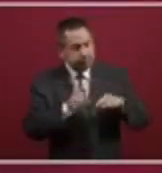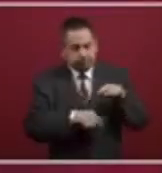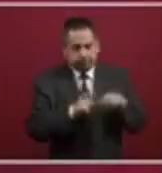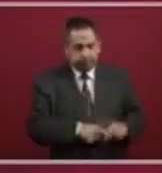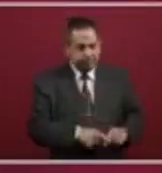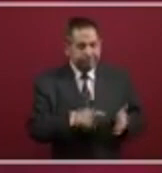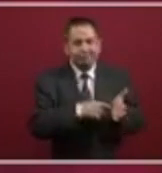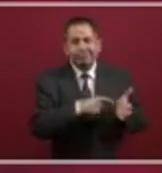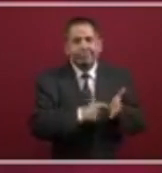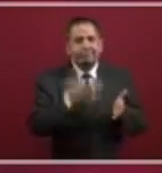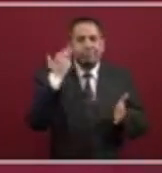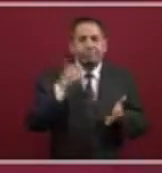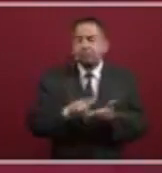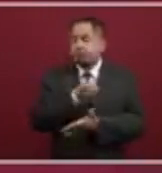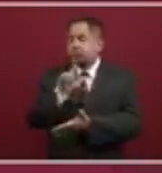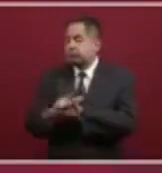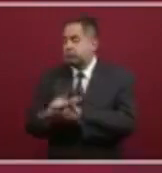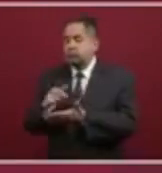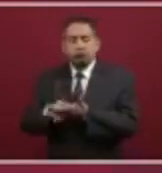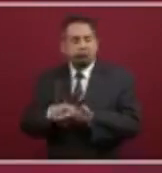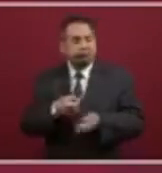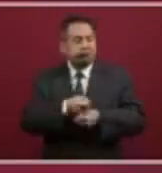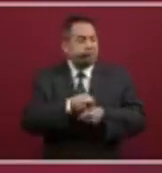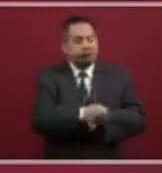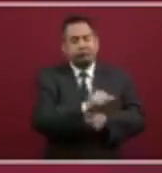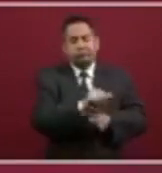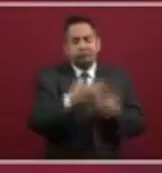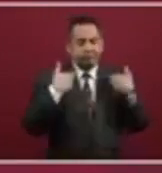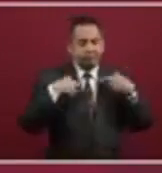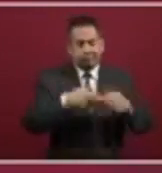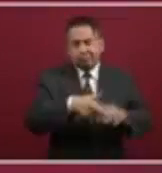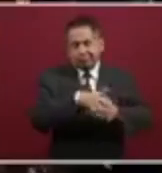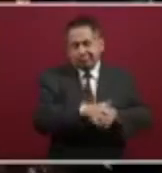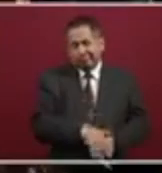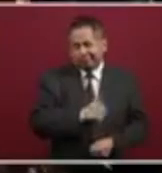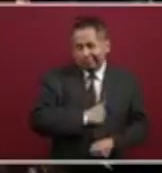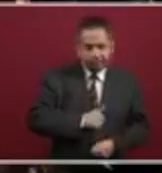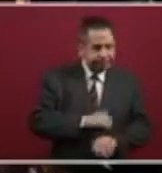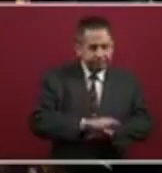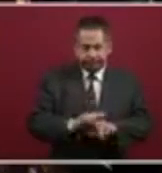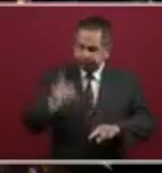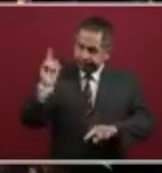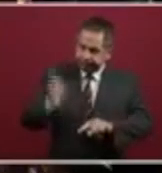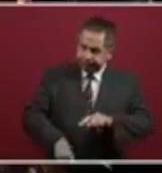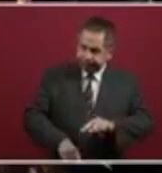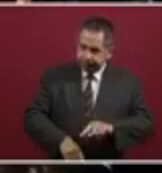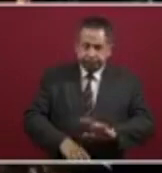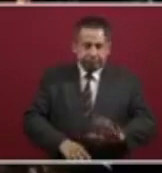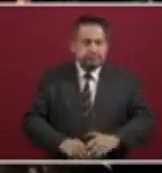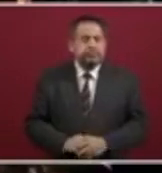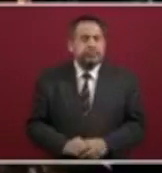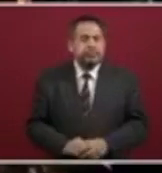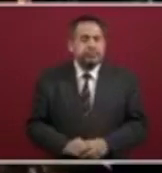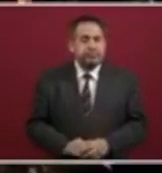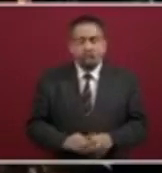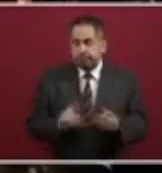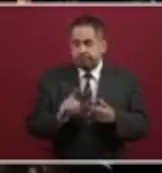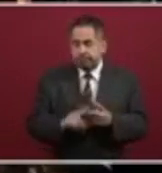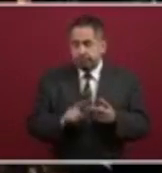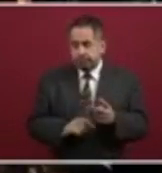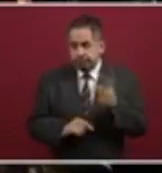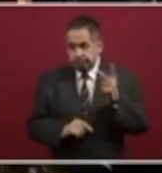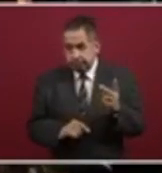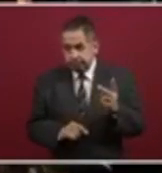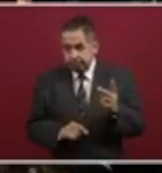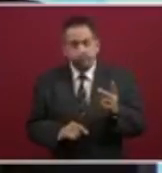a nuestro magisterio. Segundo, porque el enfoque punitivo en la